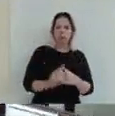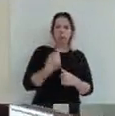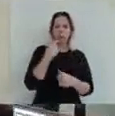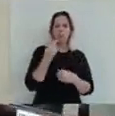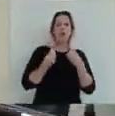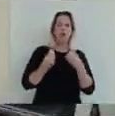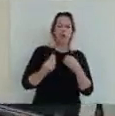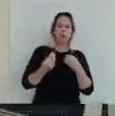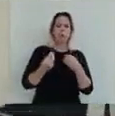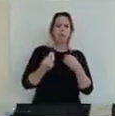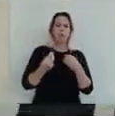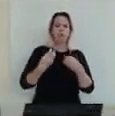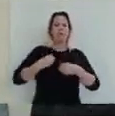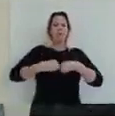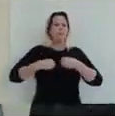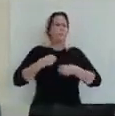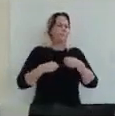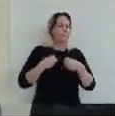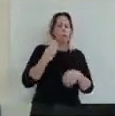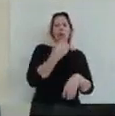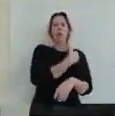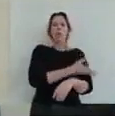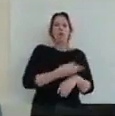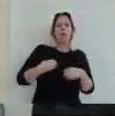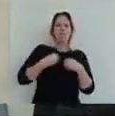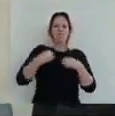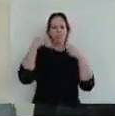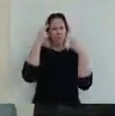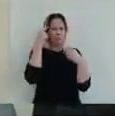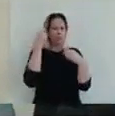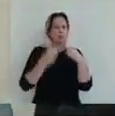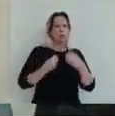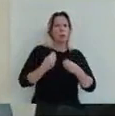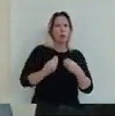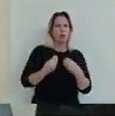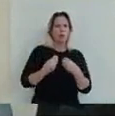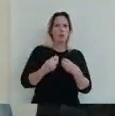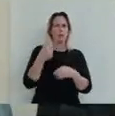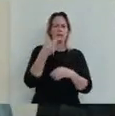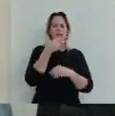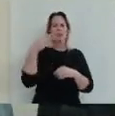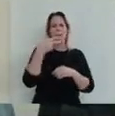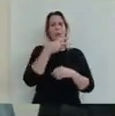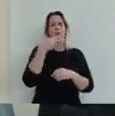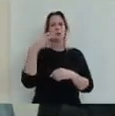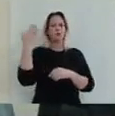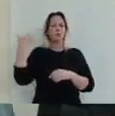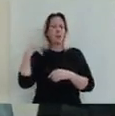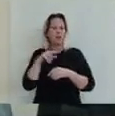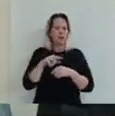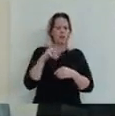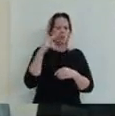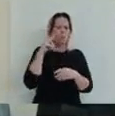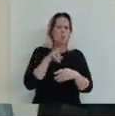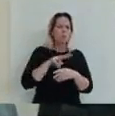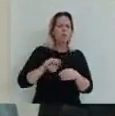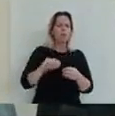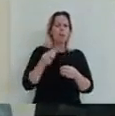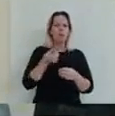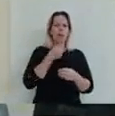tenido varios vecinos de nuestra comuna en las últimas semanas, donde han referido